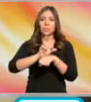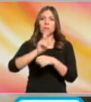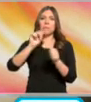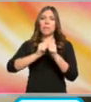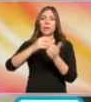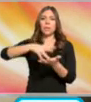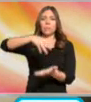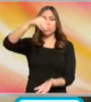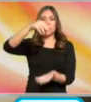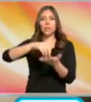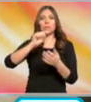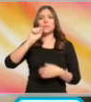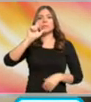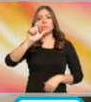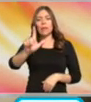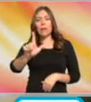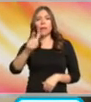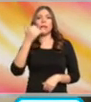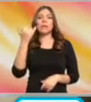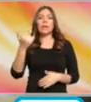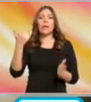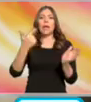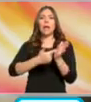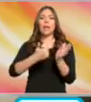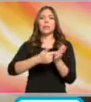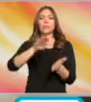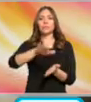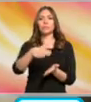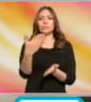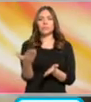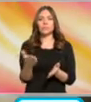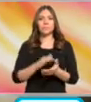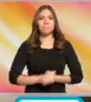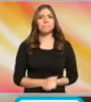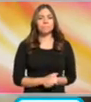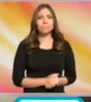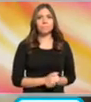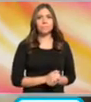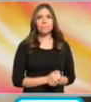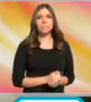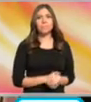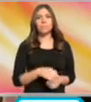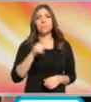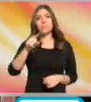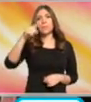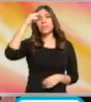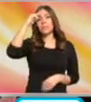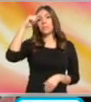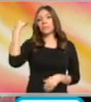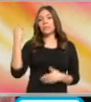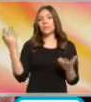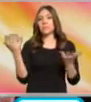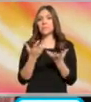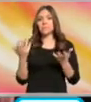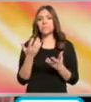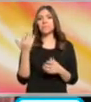molido para empanizar sal al gusto. y aceite para freír. Una receta muy sencilla,